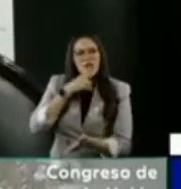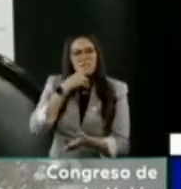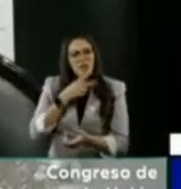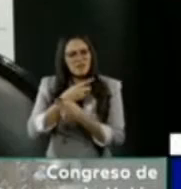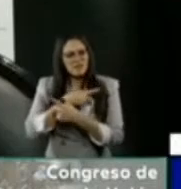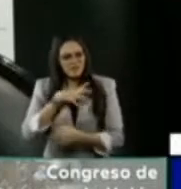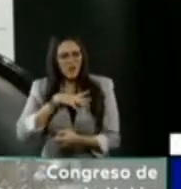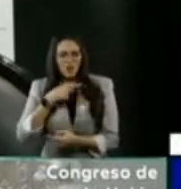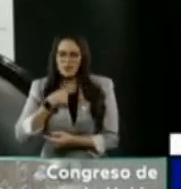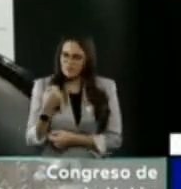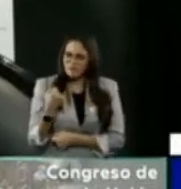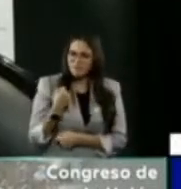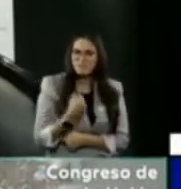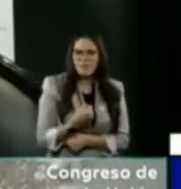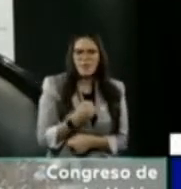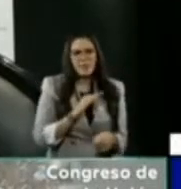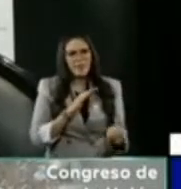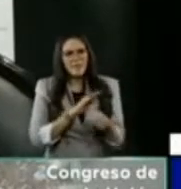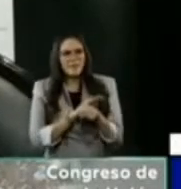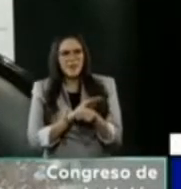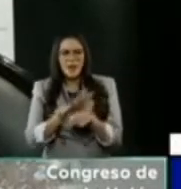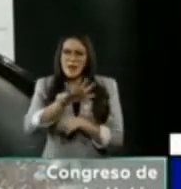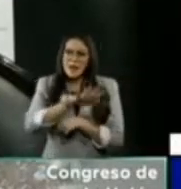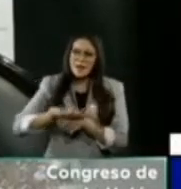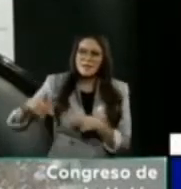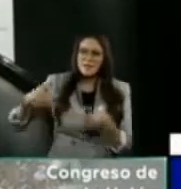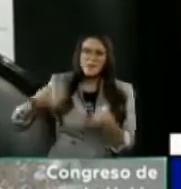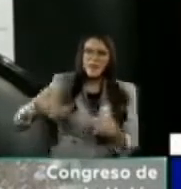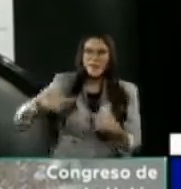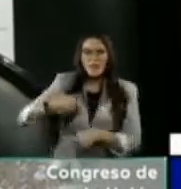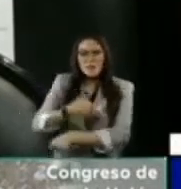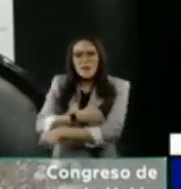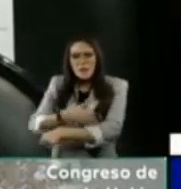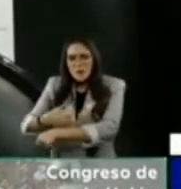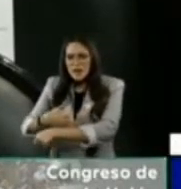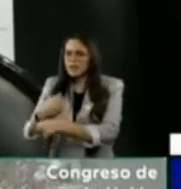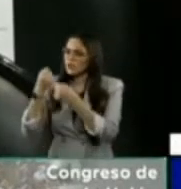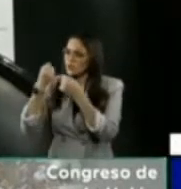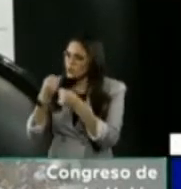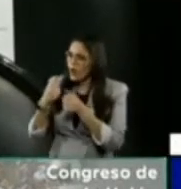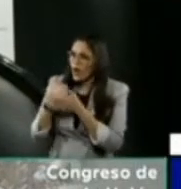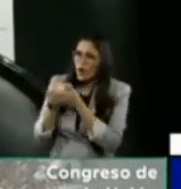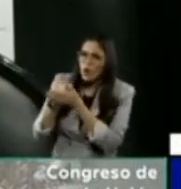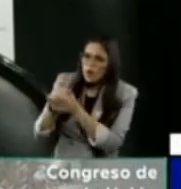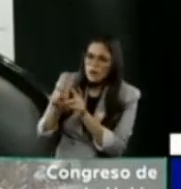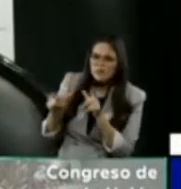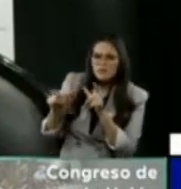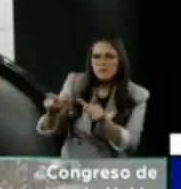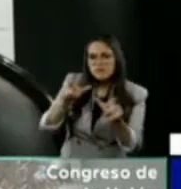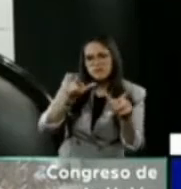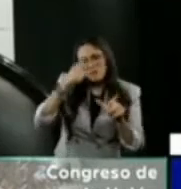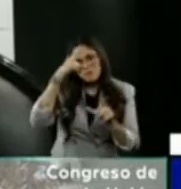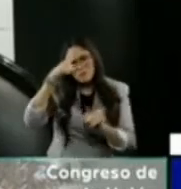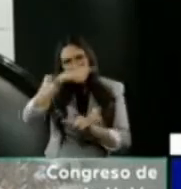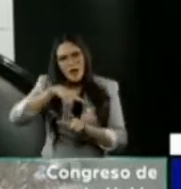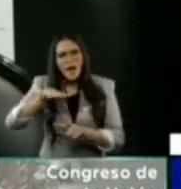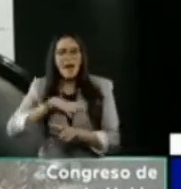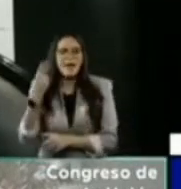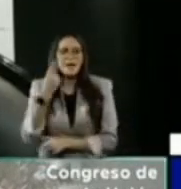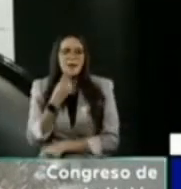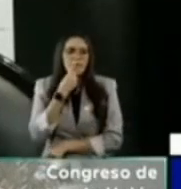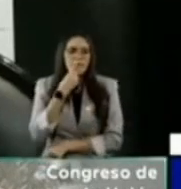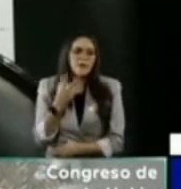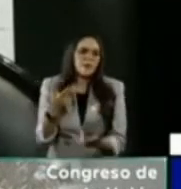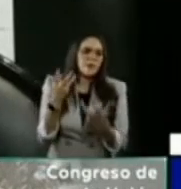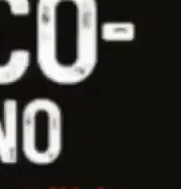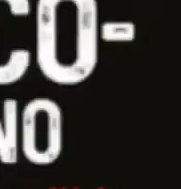no tiene redes sociales, pero pues ya se viene la publicación de su libro. Le agradecemos infinitamente que haya estado aquí con nosotros, aquí en Sin